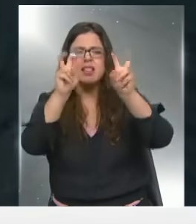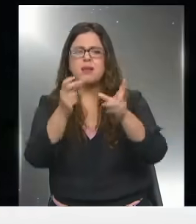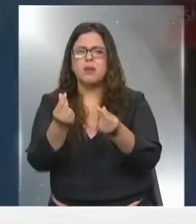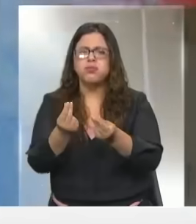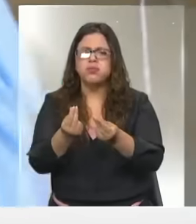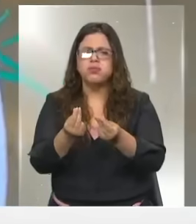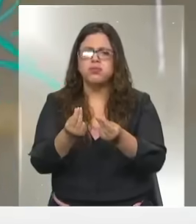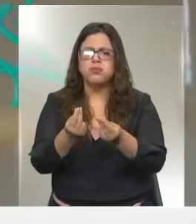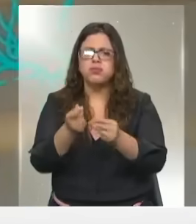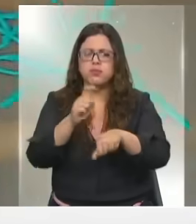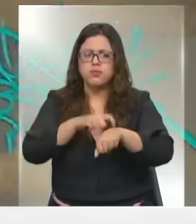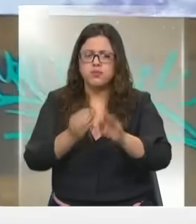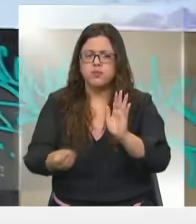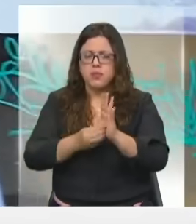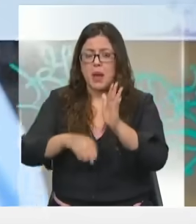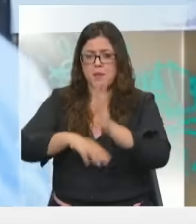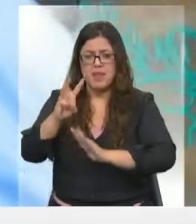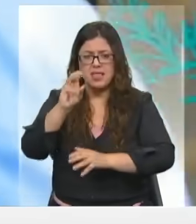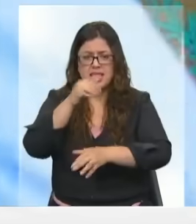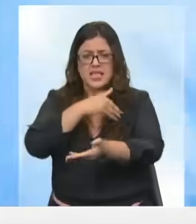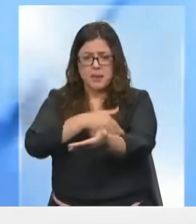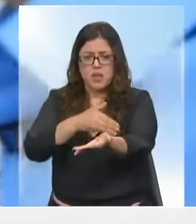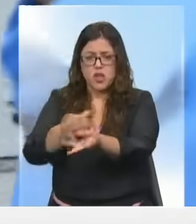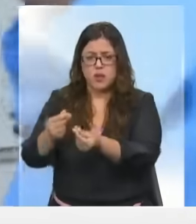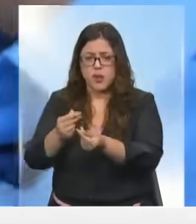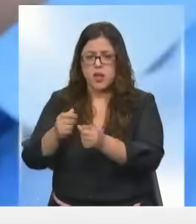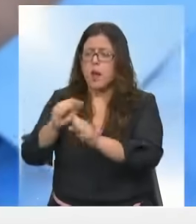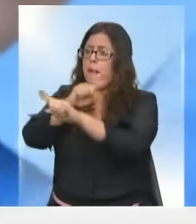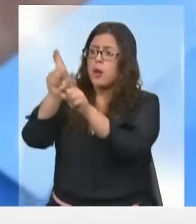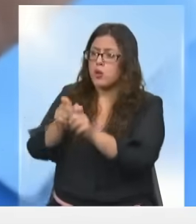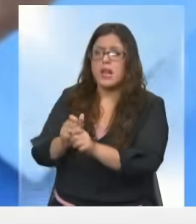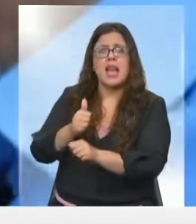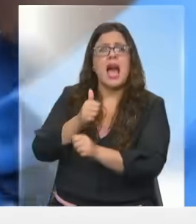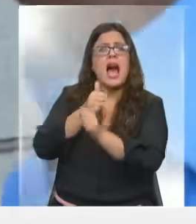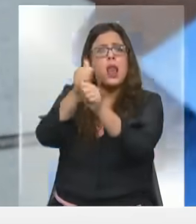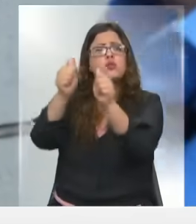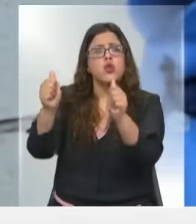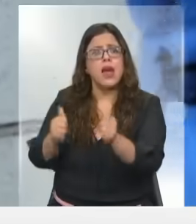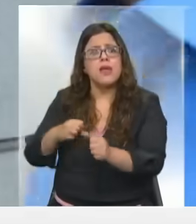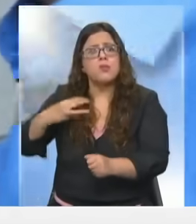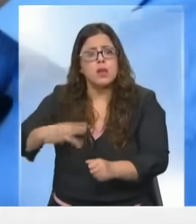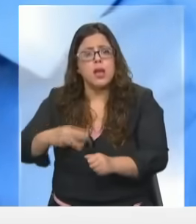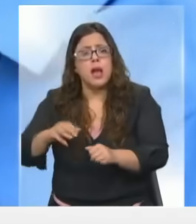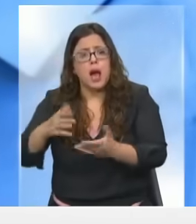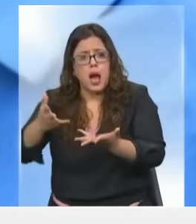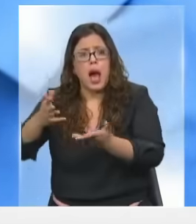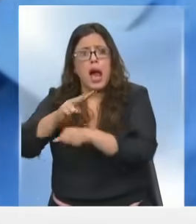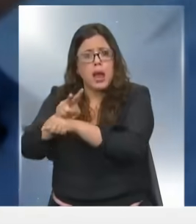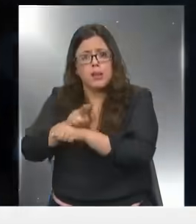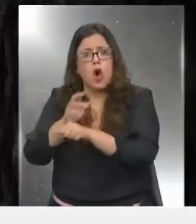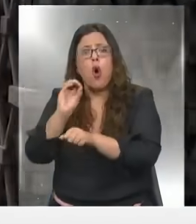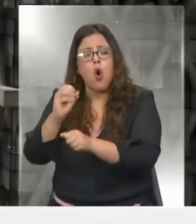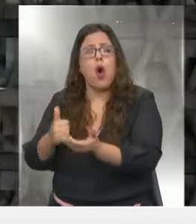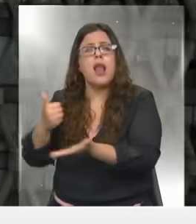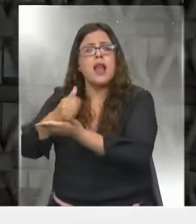de horas extras? Porque fueron más de 30 millones de pesos en horas extras. Pregúntele a la autoridad municipal, porque a mí me la asignan. Pregúntele a la administradora o a la